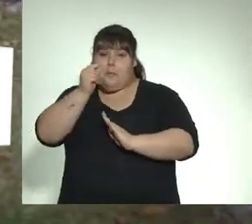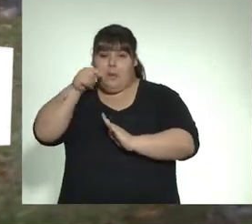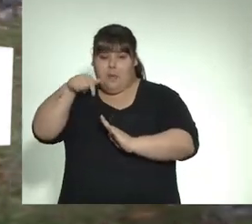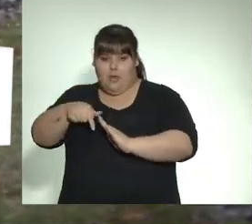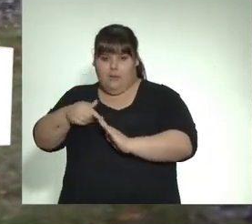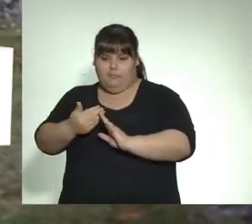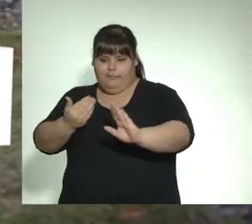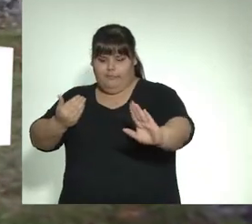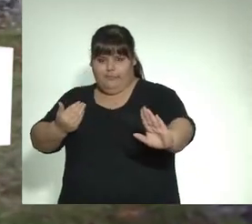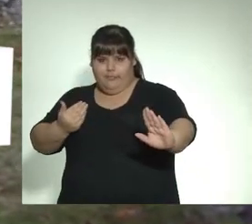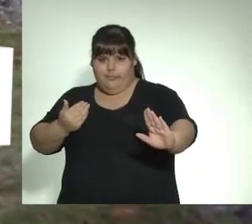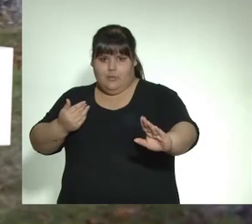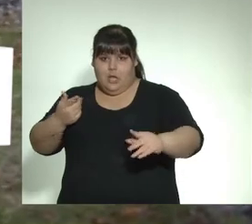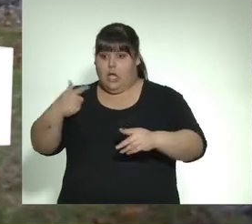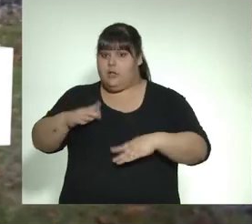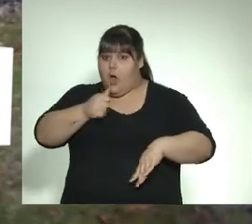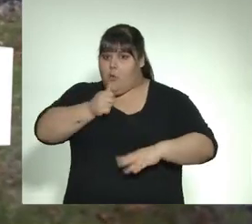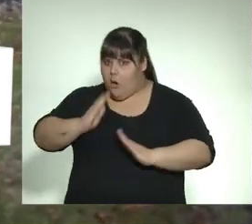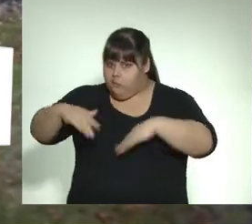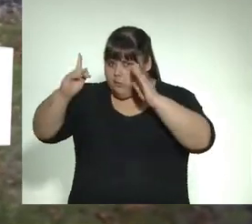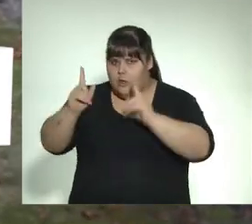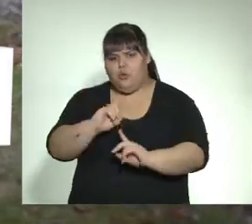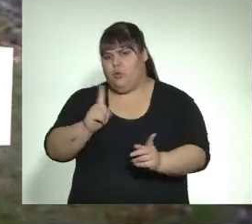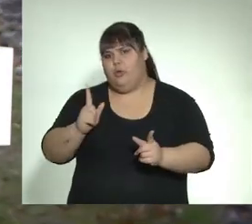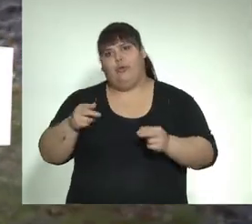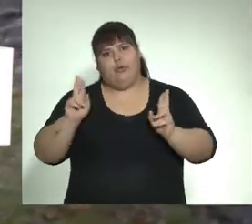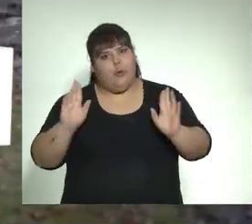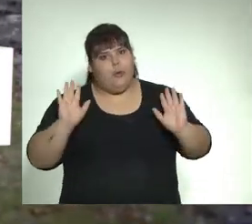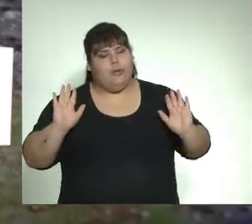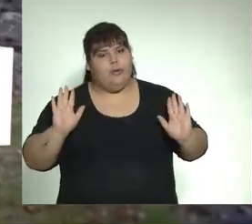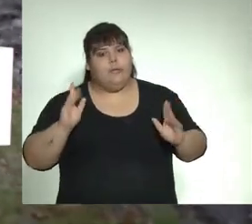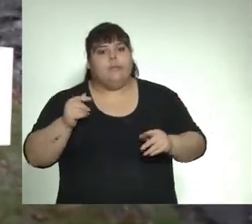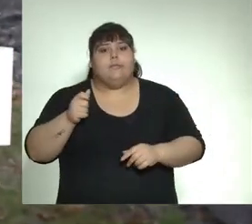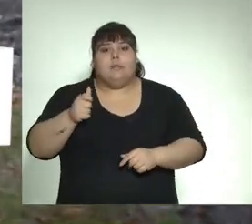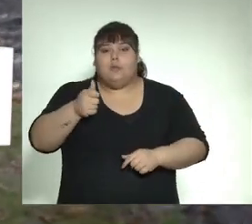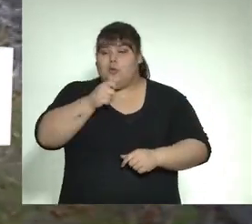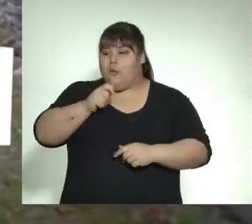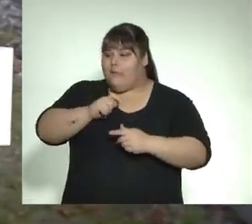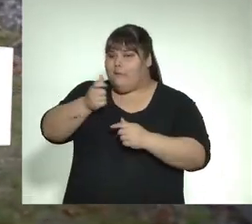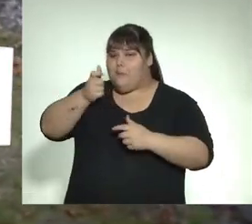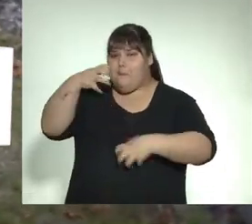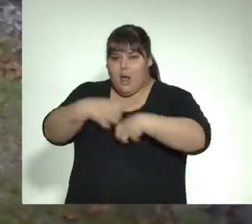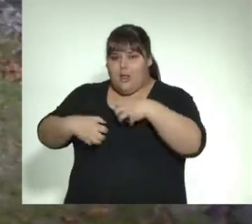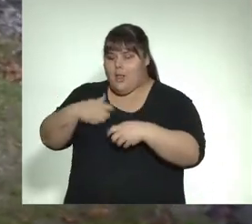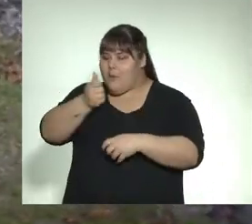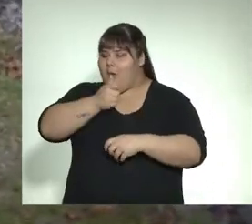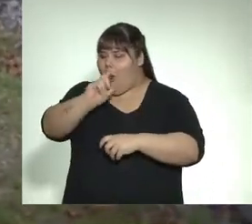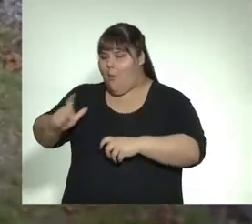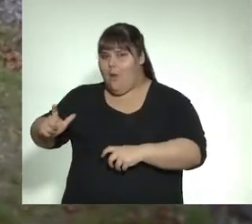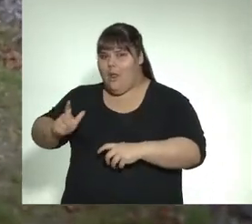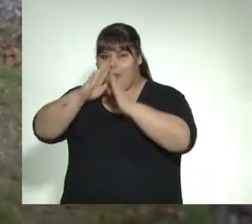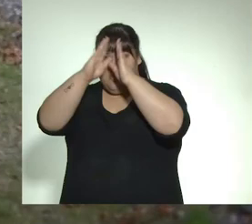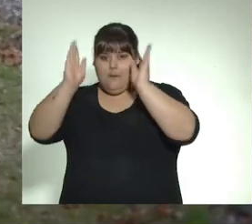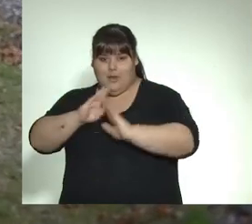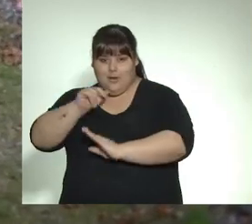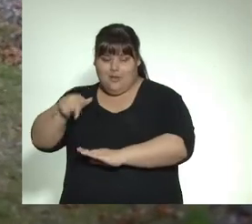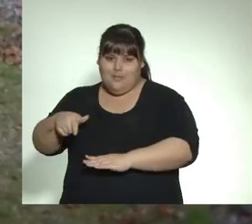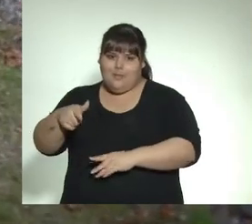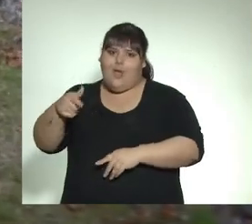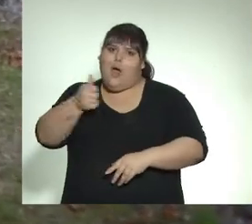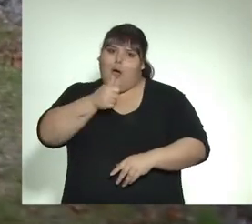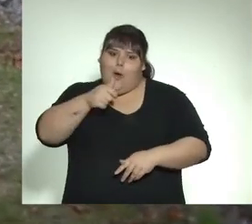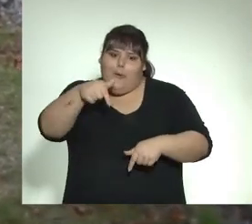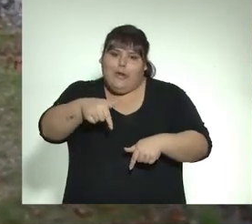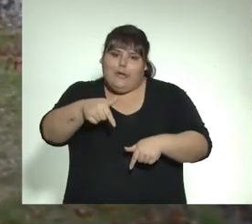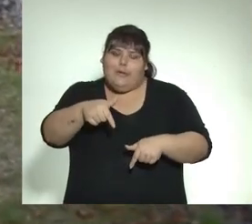allá. Entonces, esa no quedó bajo agua. No, esa no, claro. Por suerte no. Entonces nos veníamos a bañar acá en el Arroyo de la Virgen. Que ahora,